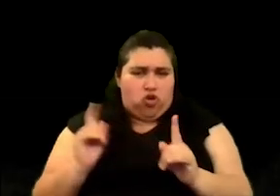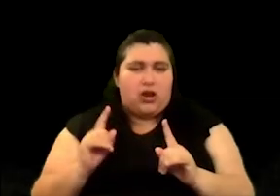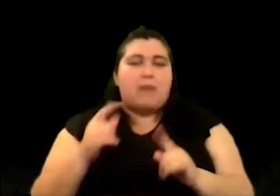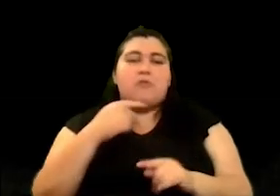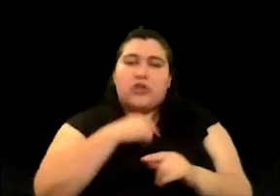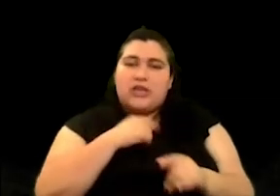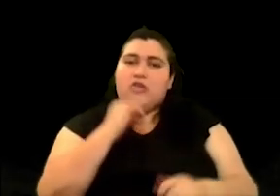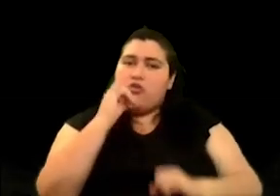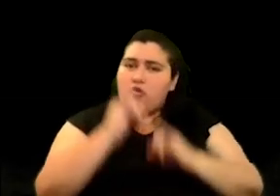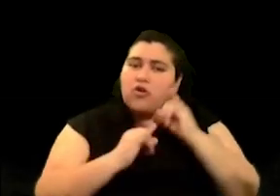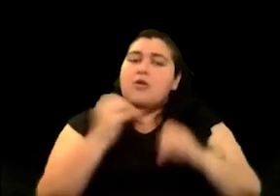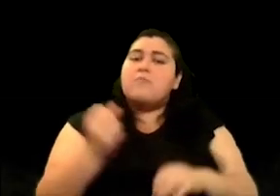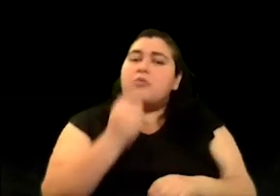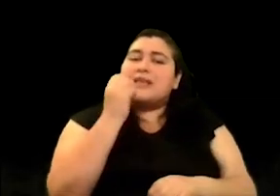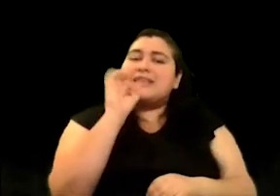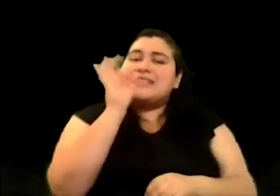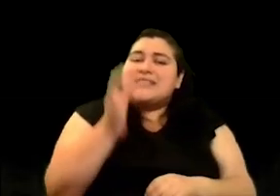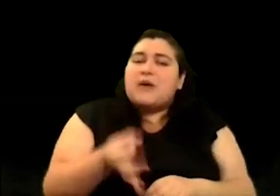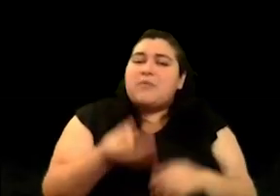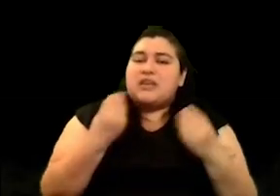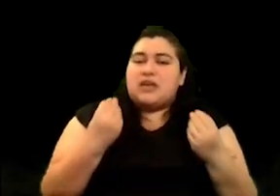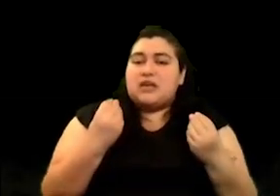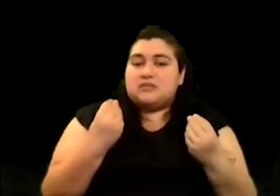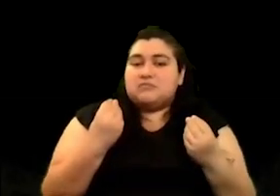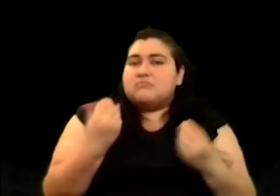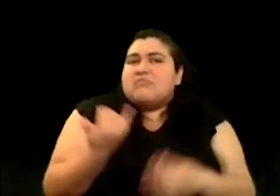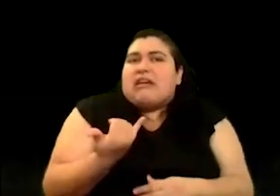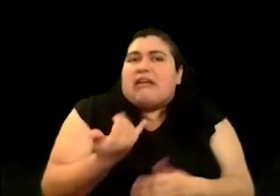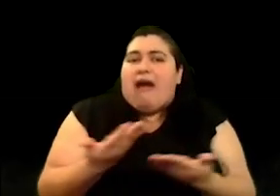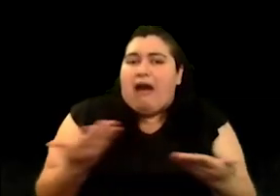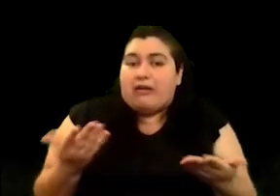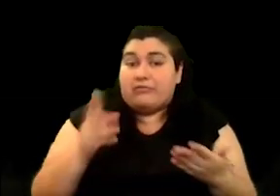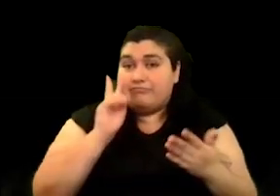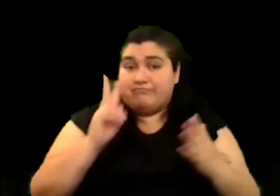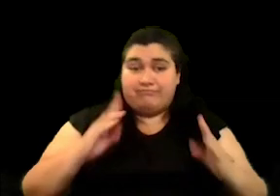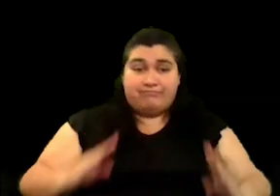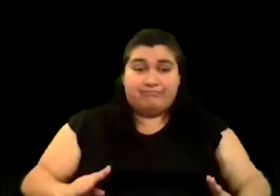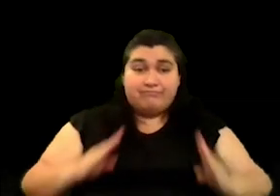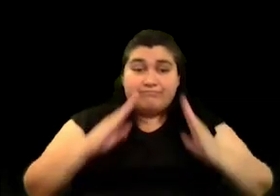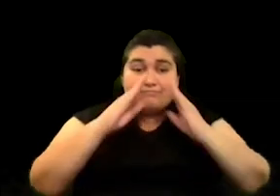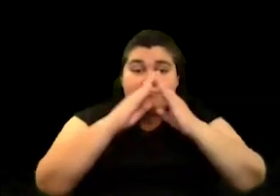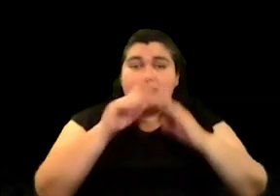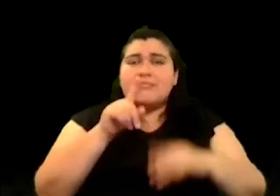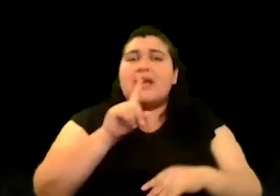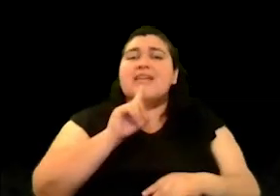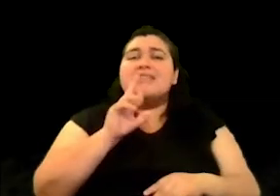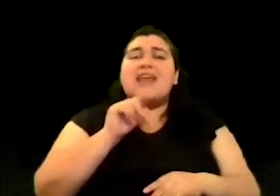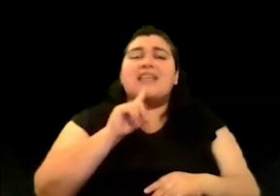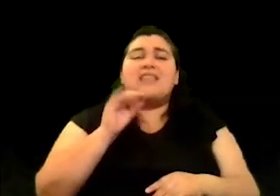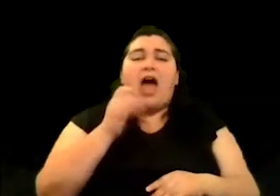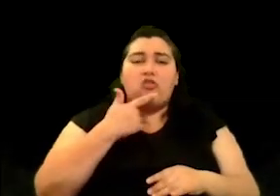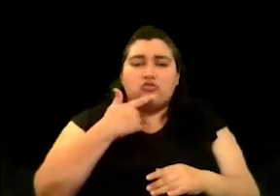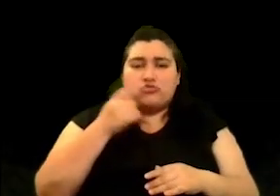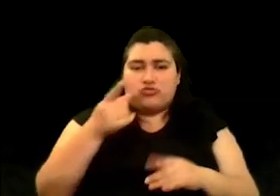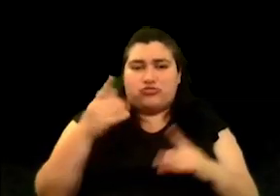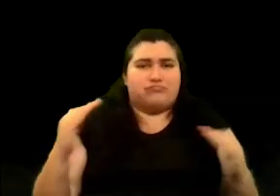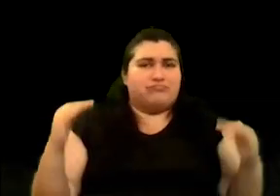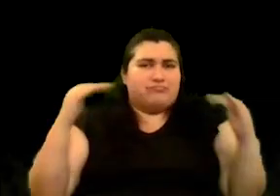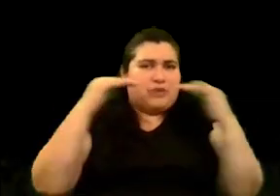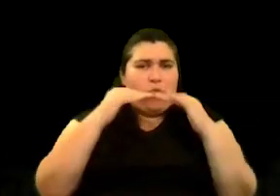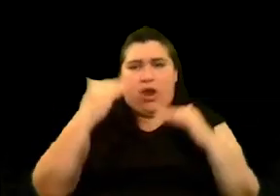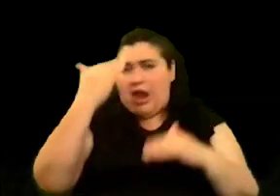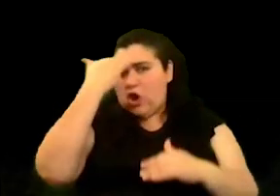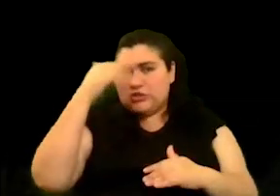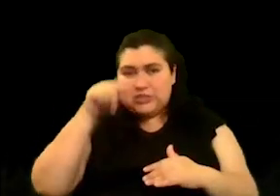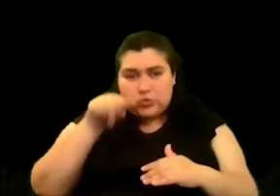me importa saber que tenemos, como ven ahí en la pirámide, los tratados de rango constitucional. Los